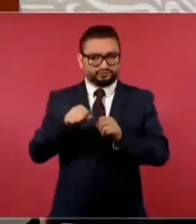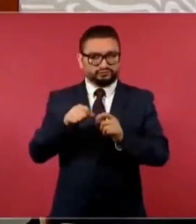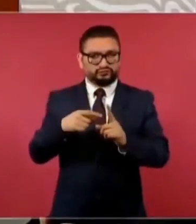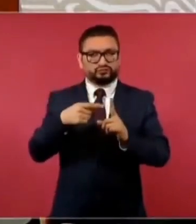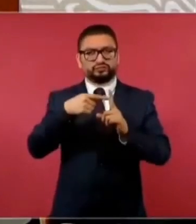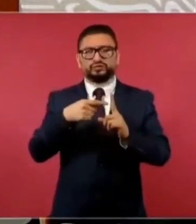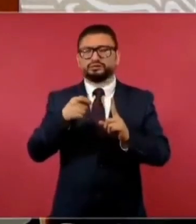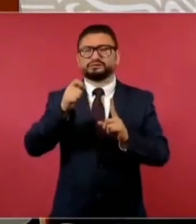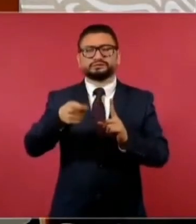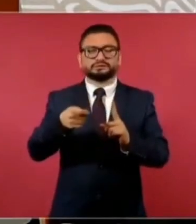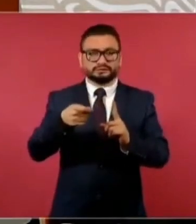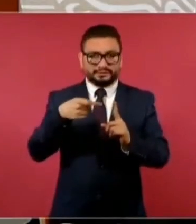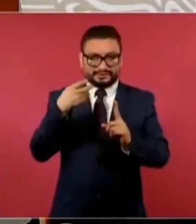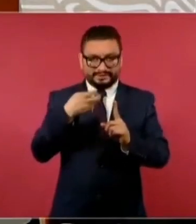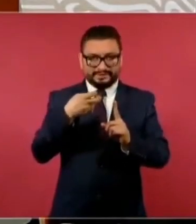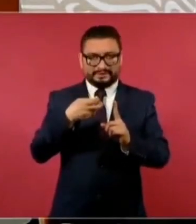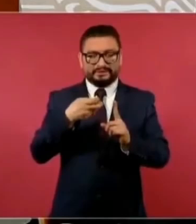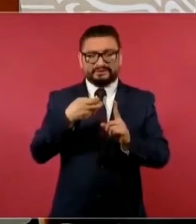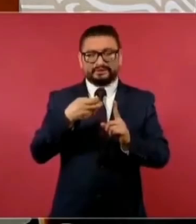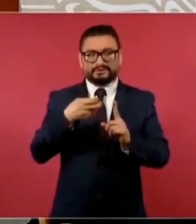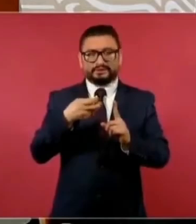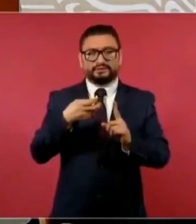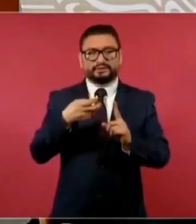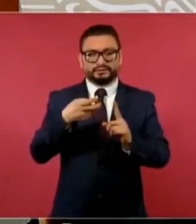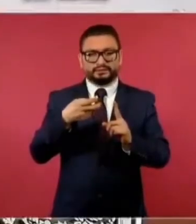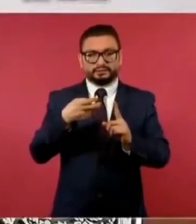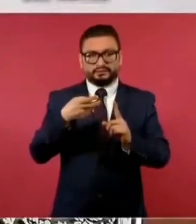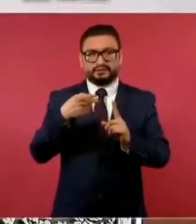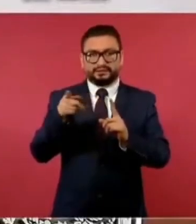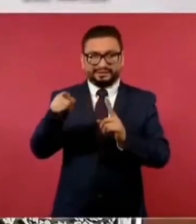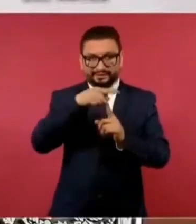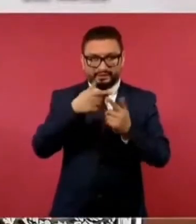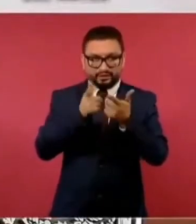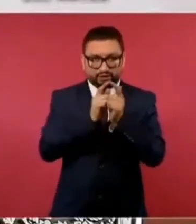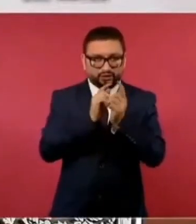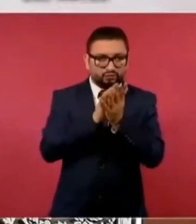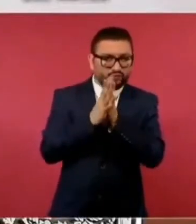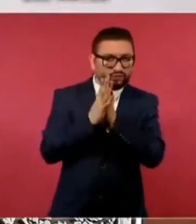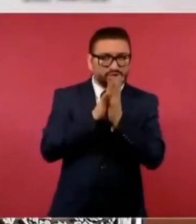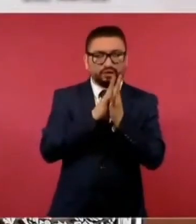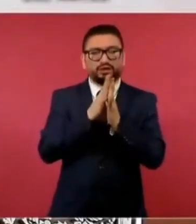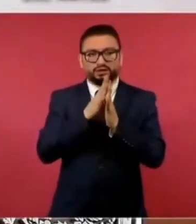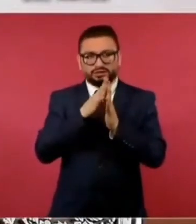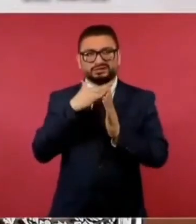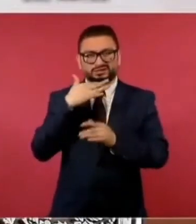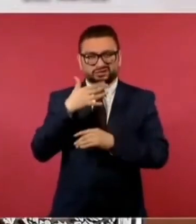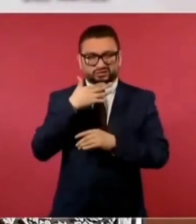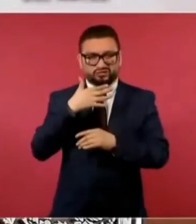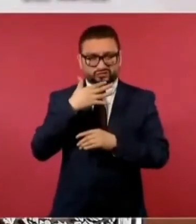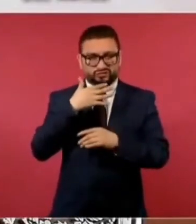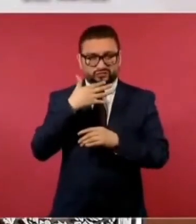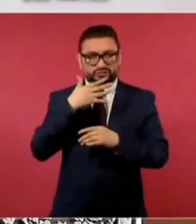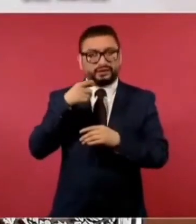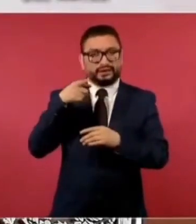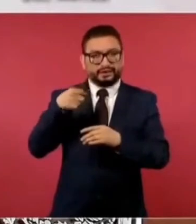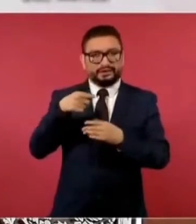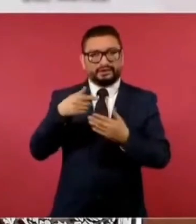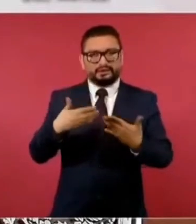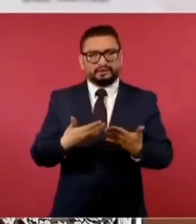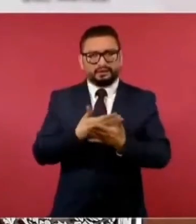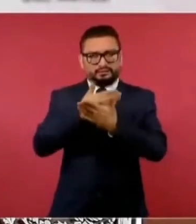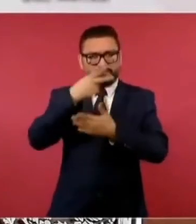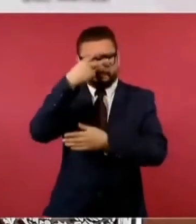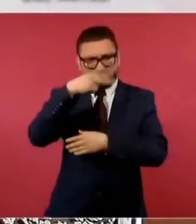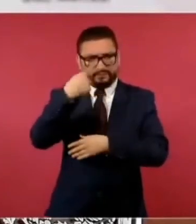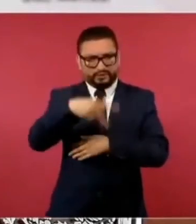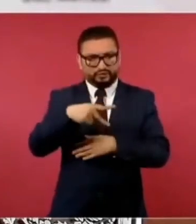de los que están en la trama corrupta, de nacionalidad mexicana, aunque